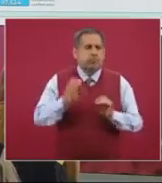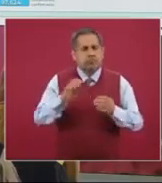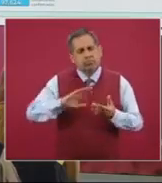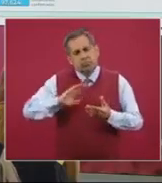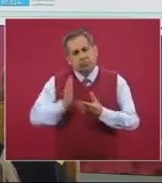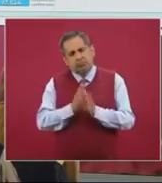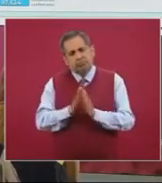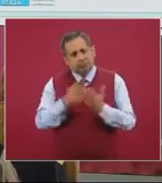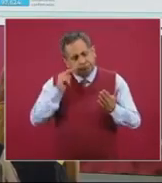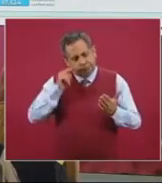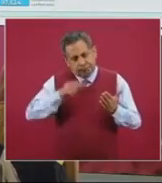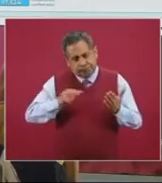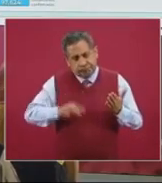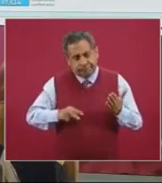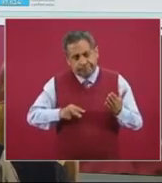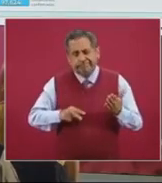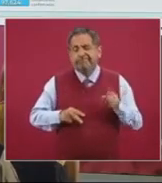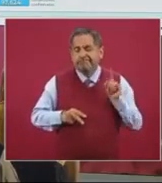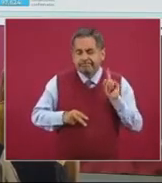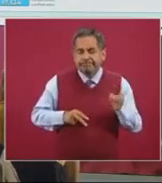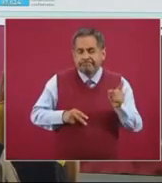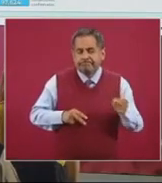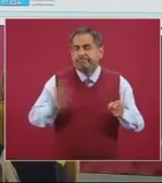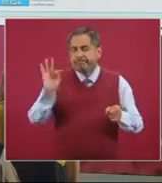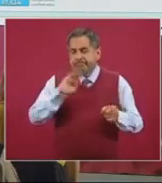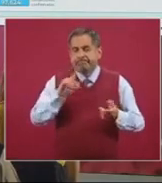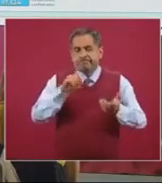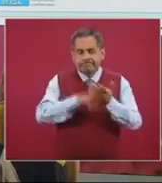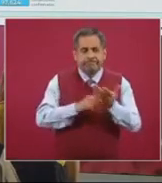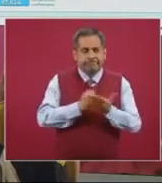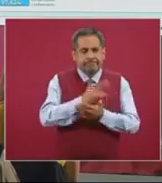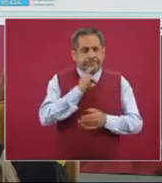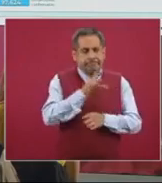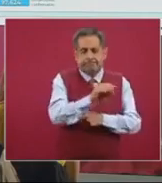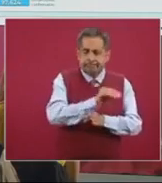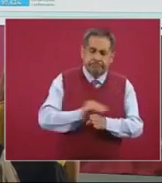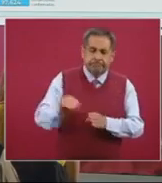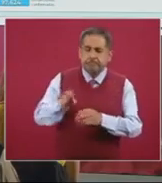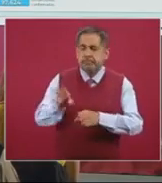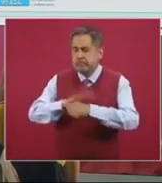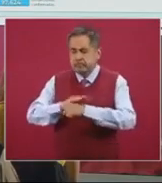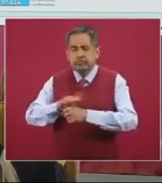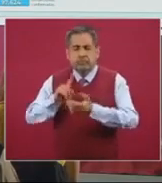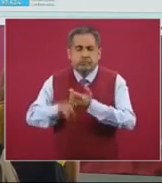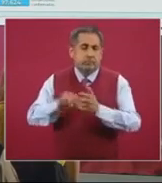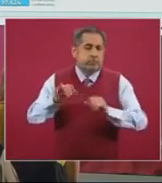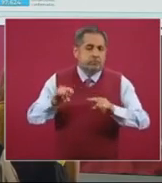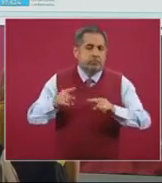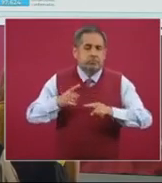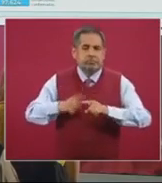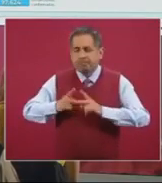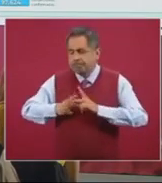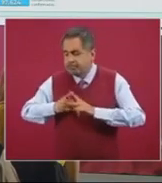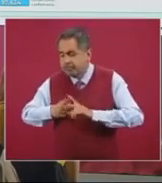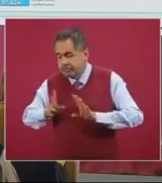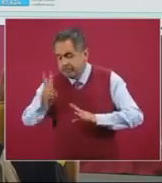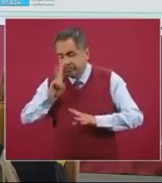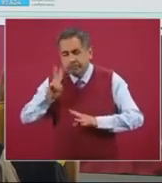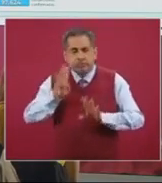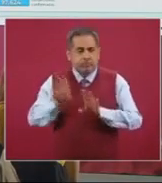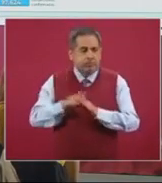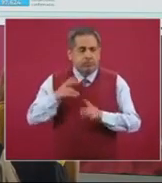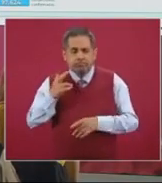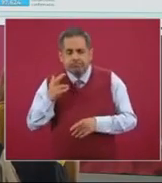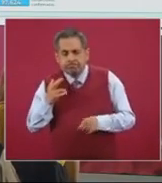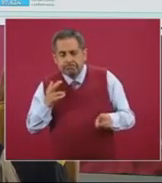expediente clínico, sean dictaminadas y se decida si tuvieron o no COVID de acuerdo a un criterio técnico